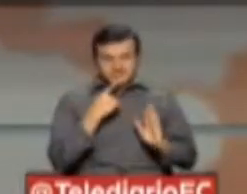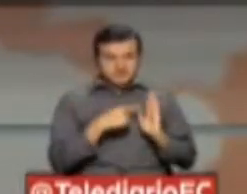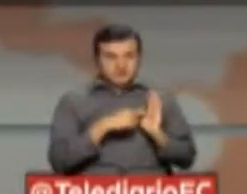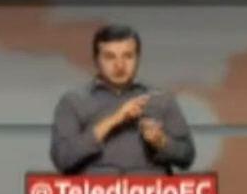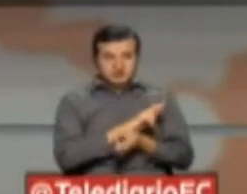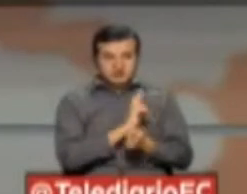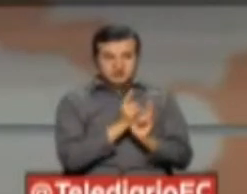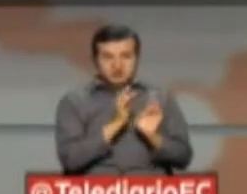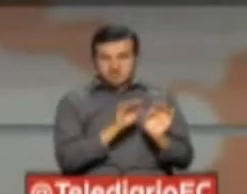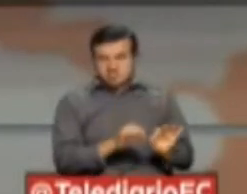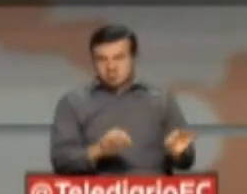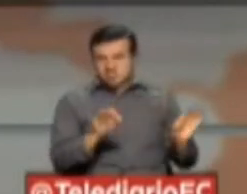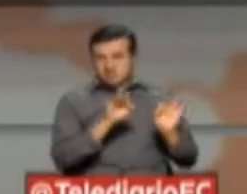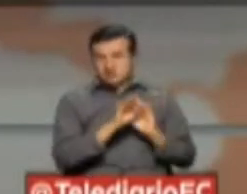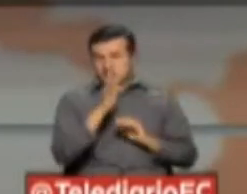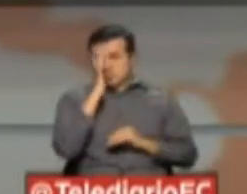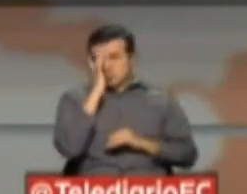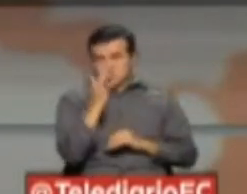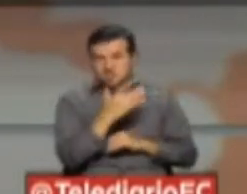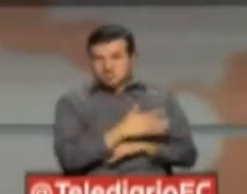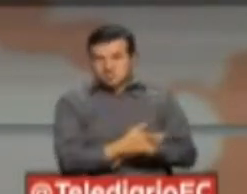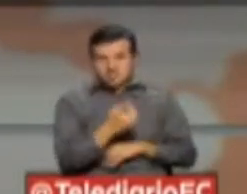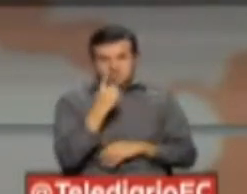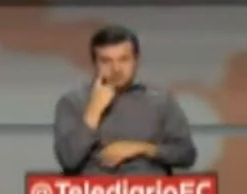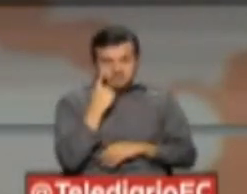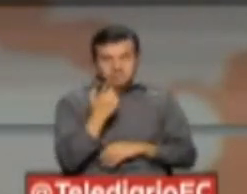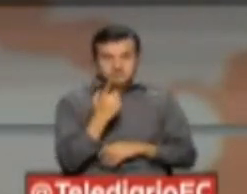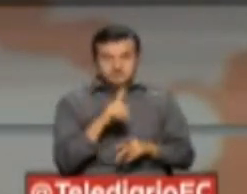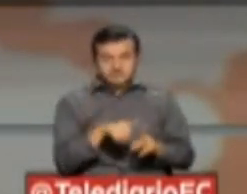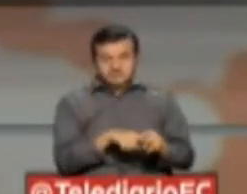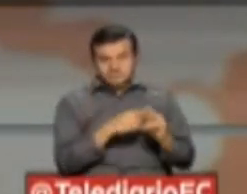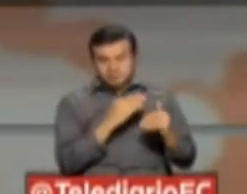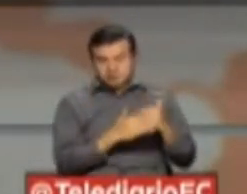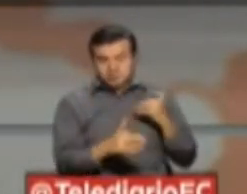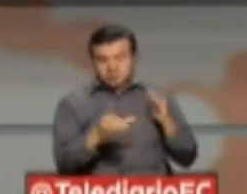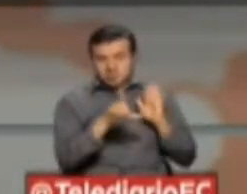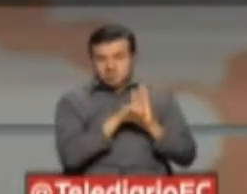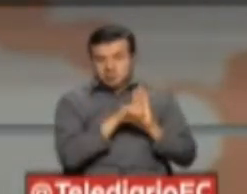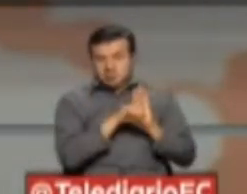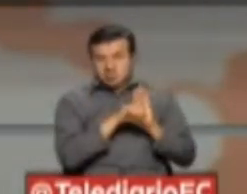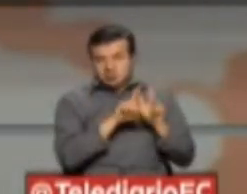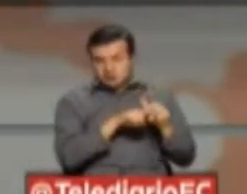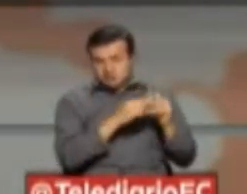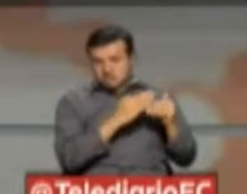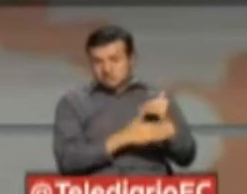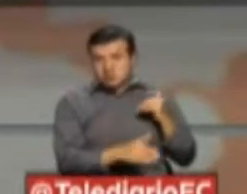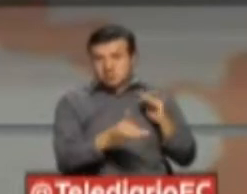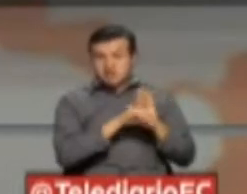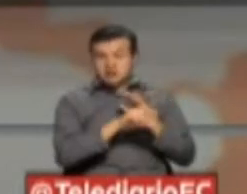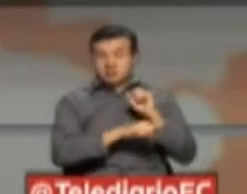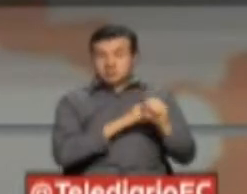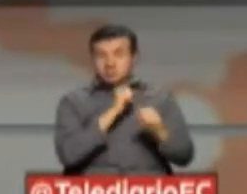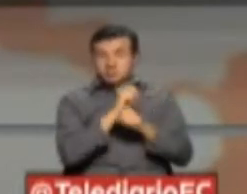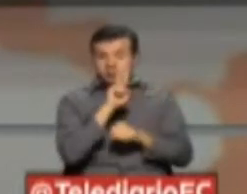reforma si es importante por qué razón porque desde que nació la ley el espíritu de la ley en el 2008 con las reformas que